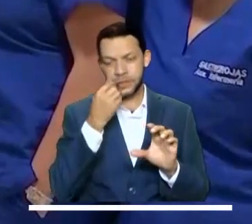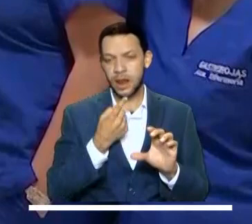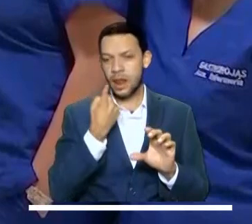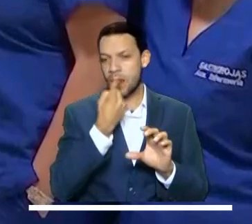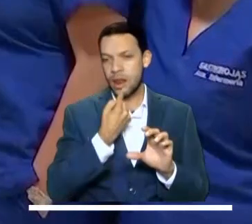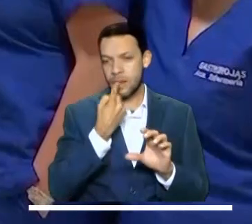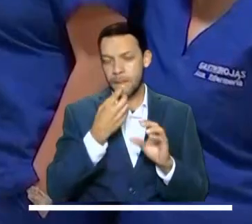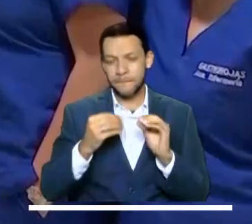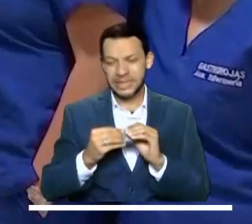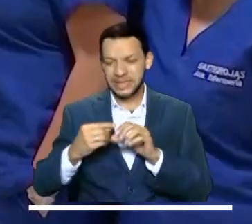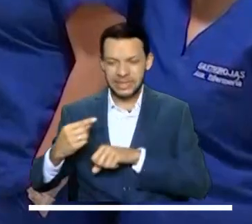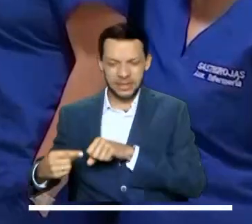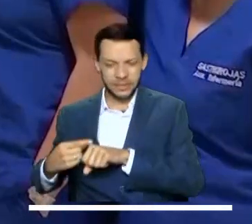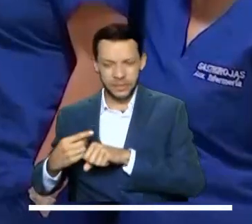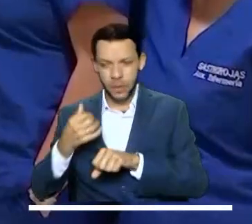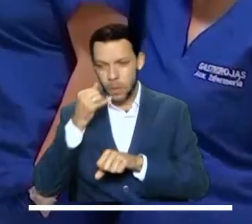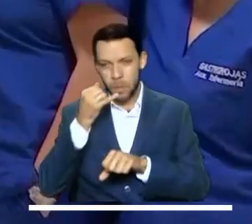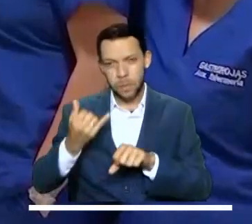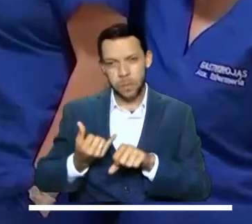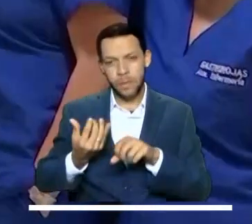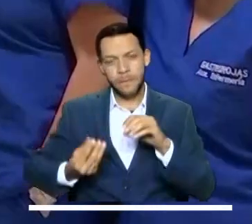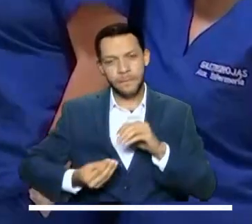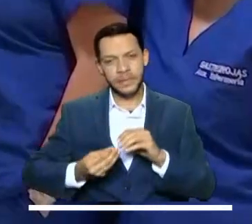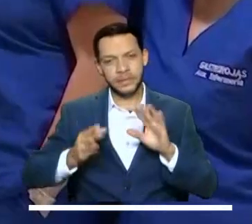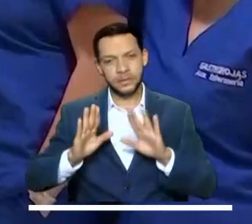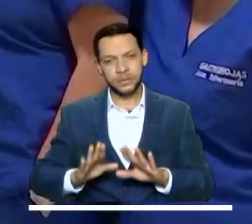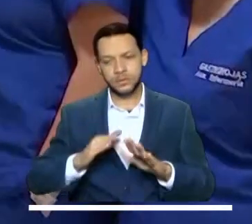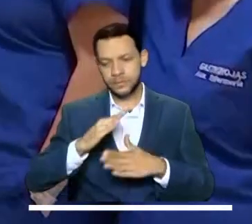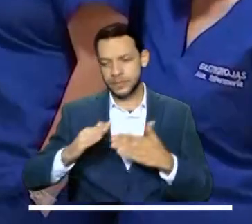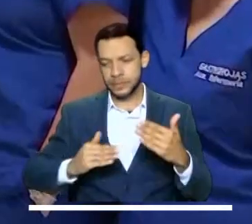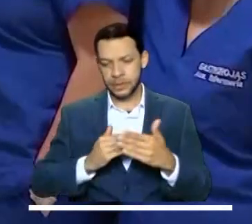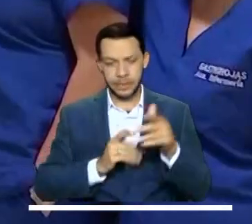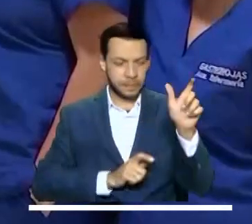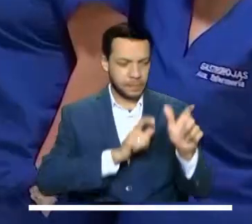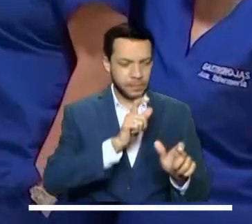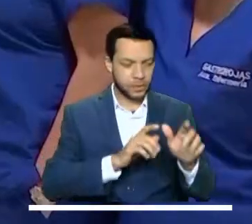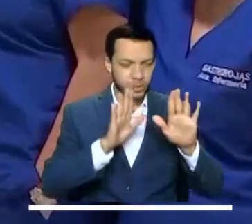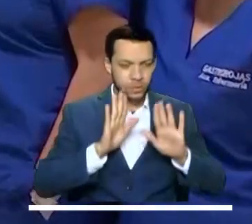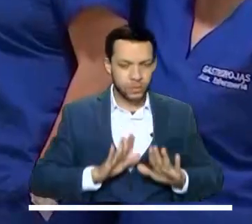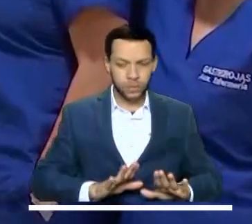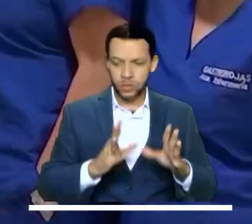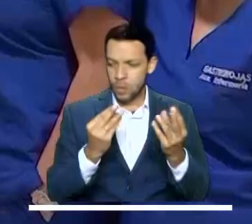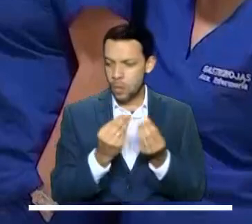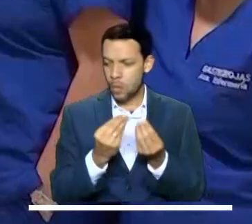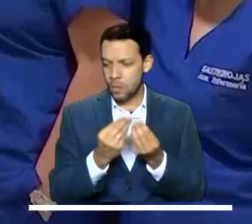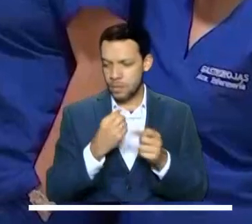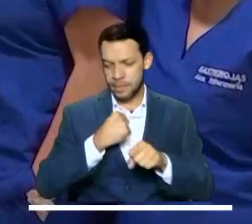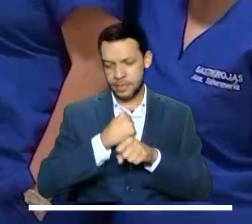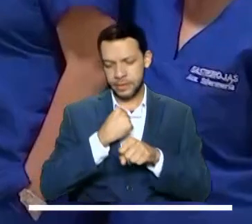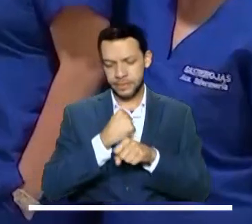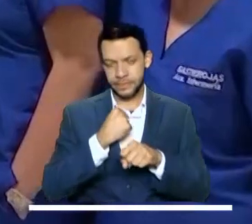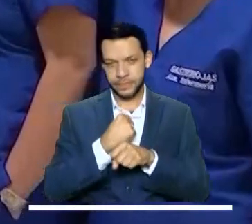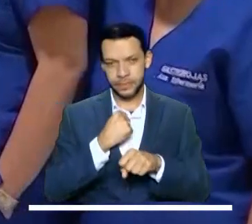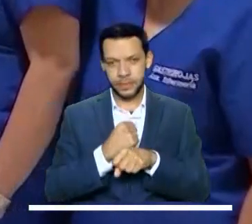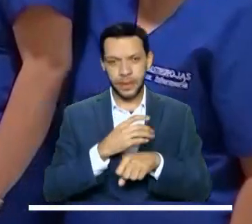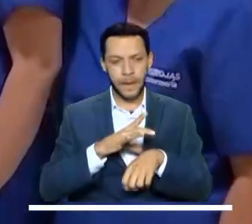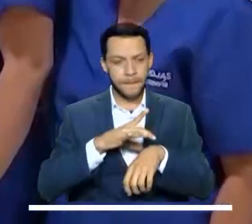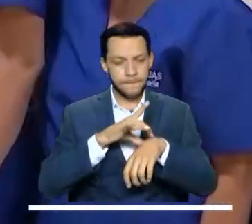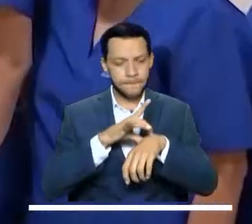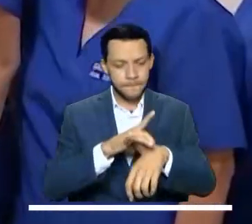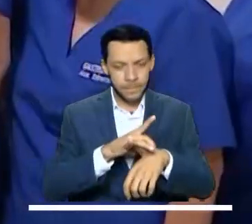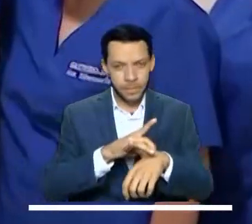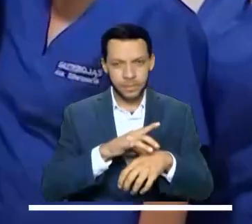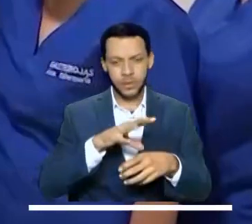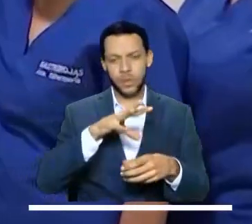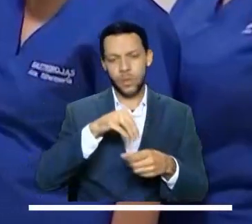examen que no debe faltar. Y tras de estos profesionales, un equipo maravilloso de enfermería y profesionales de la